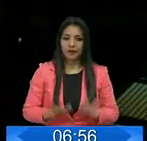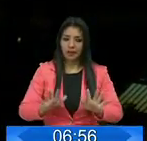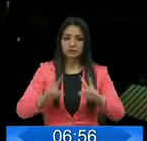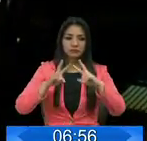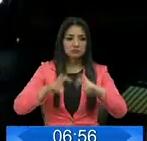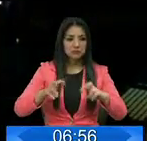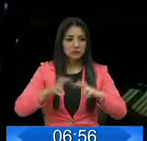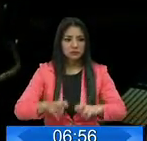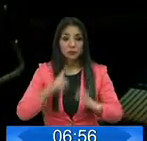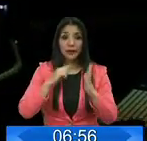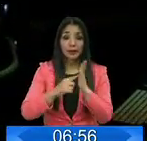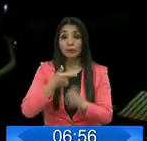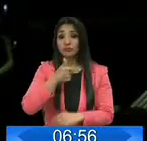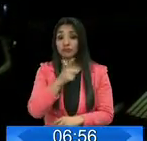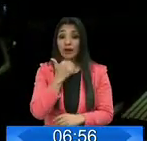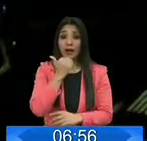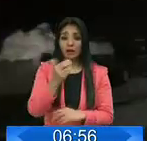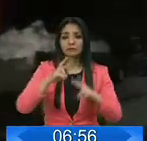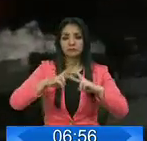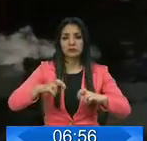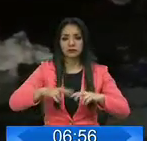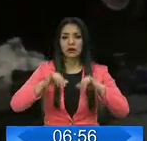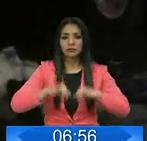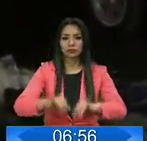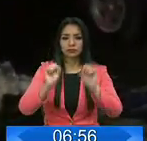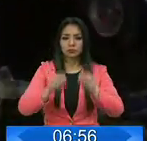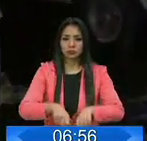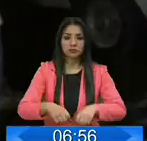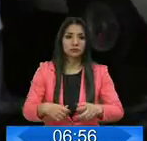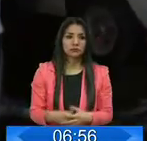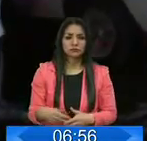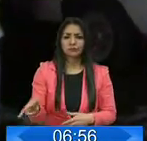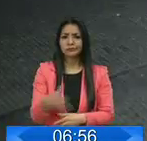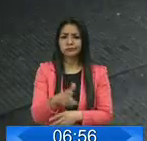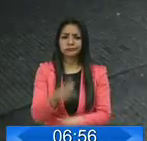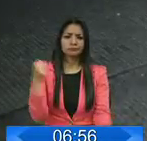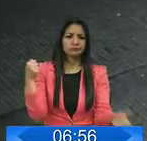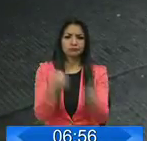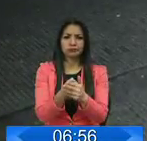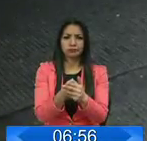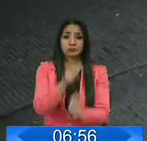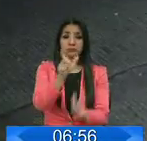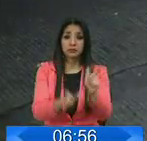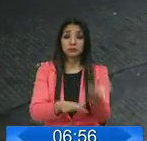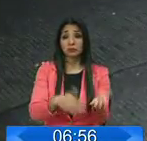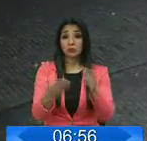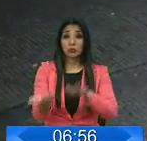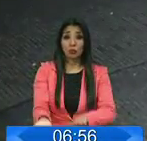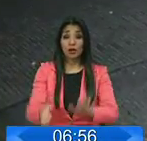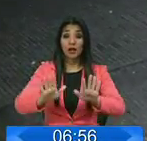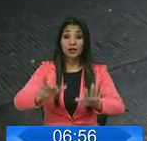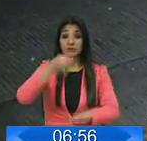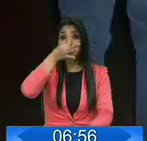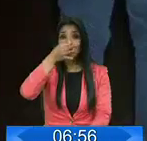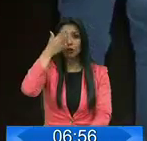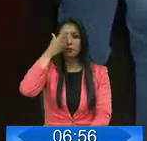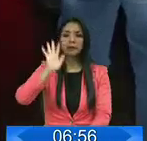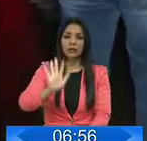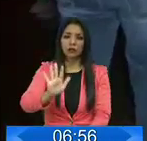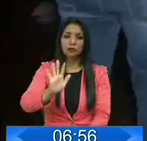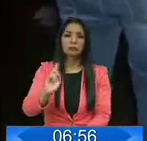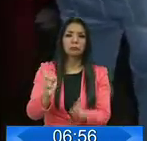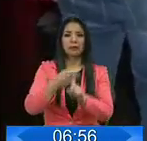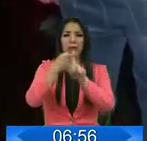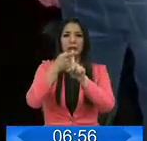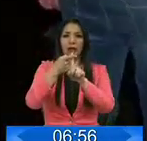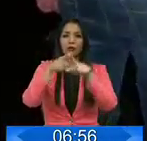de alcohol, se determinará en las investigaciones. Los accidentes de tránsito siguen siendo la principal causa de muerte en la provincia Sáchila. Por eso permanentemente se